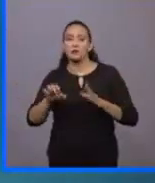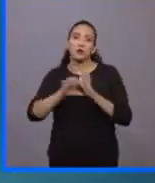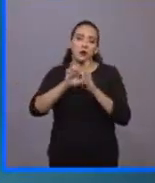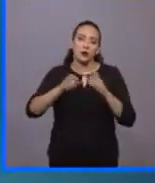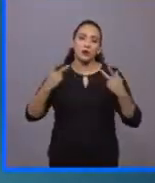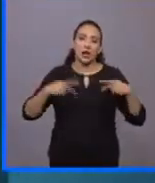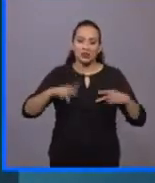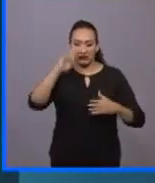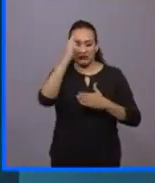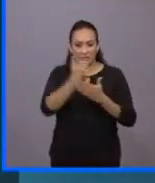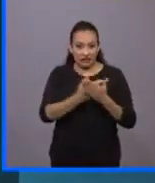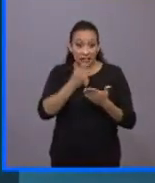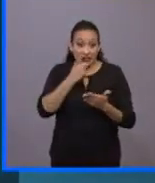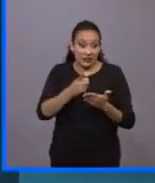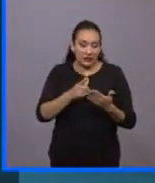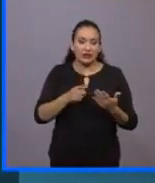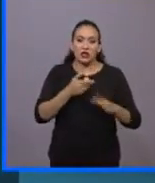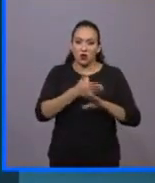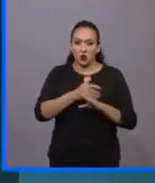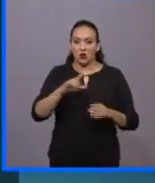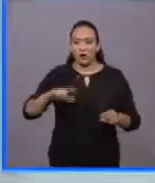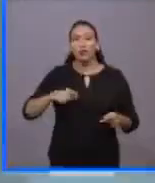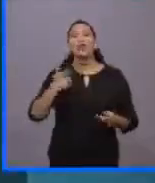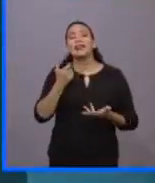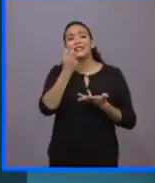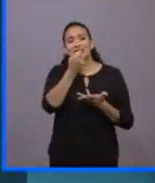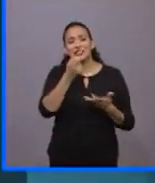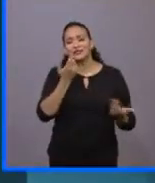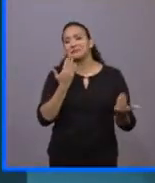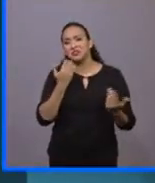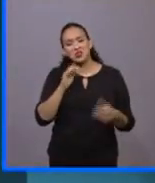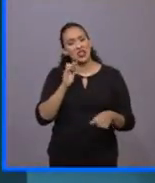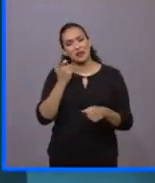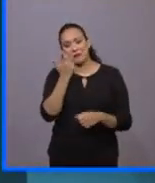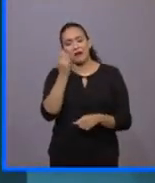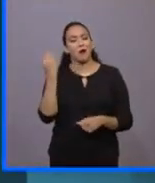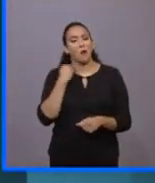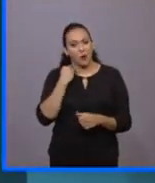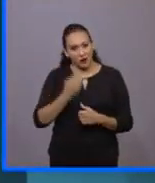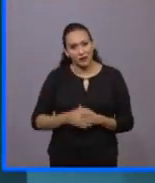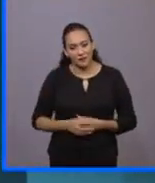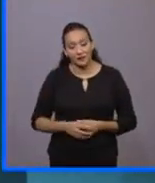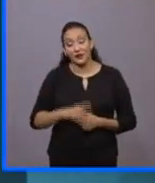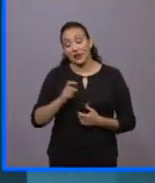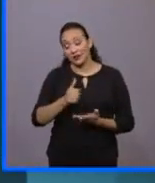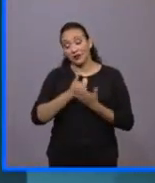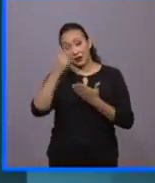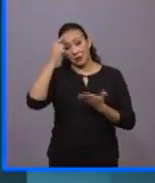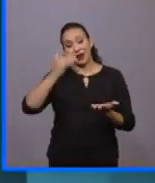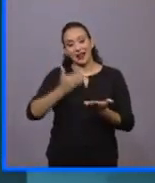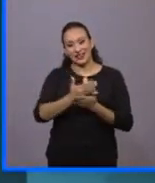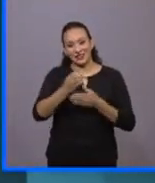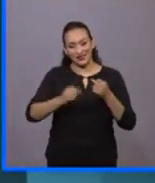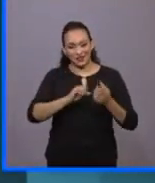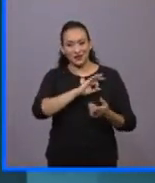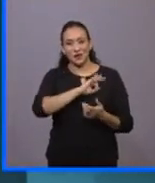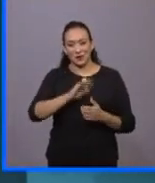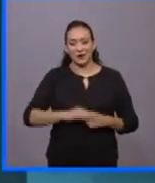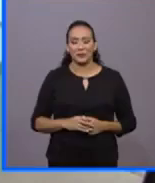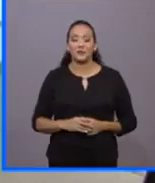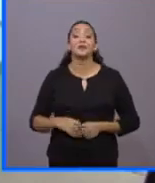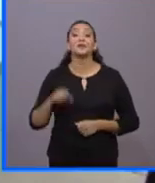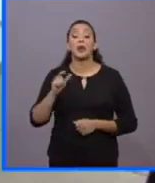delito federal que no cuentan con recursos para pagar una defensa, garantizando así su derecho a la justicia.